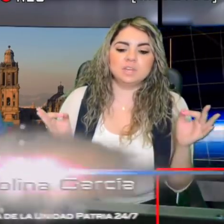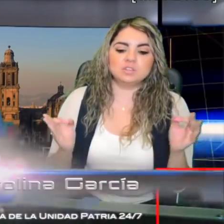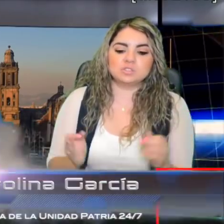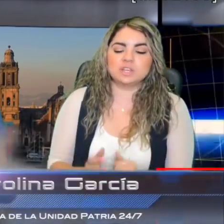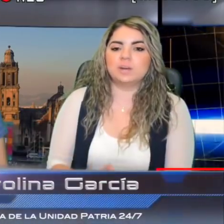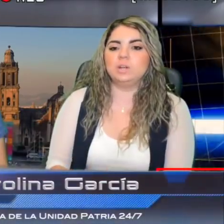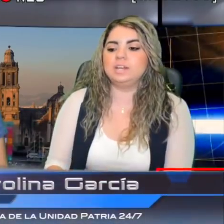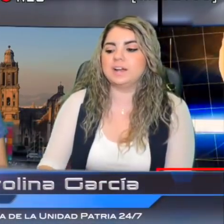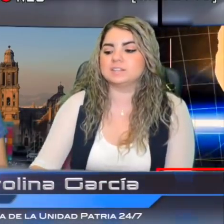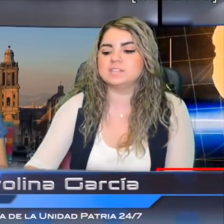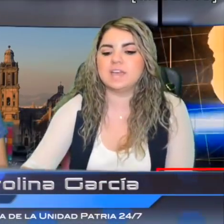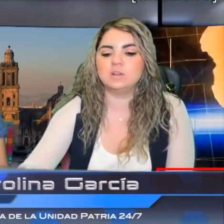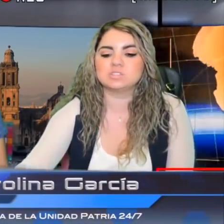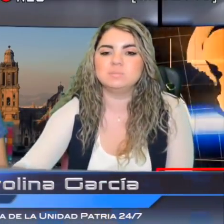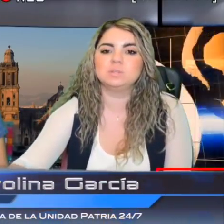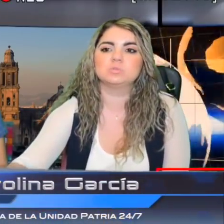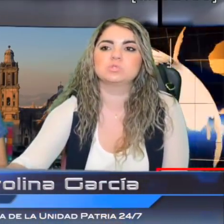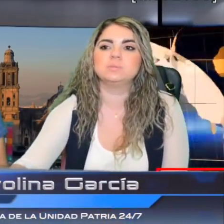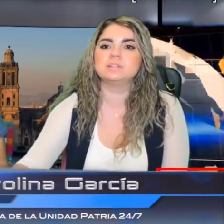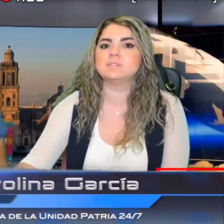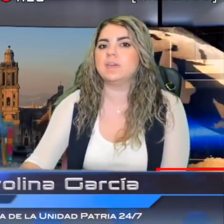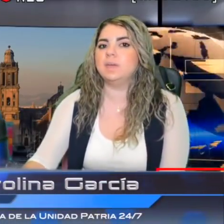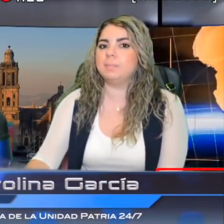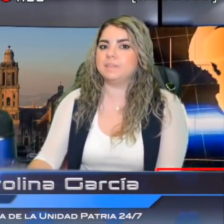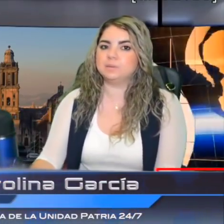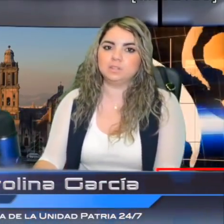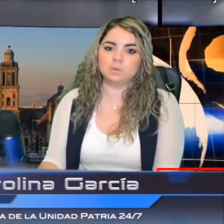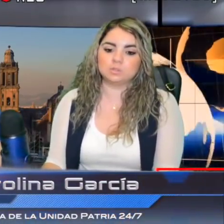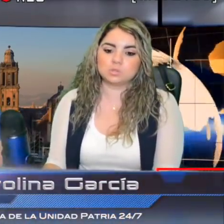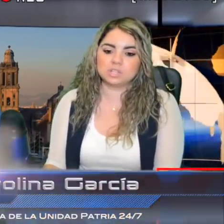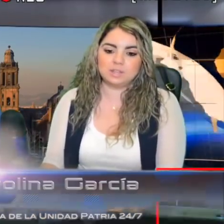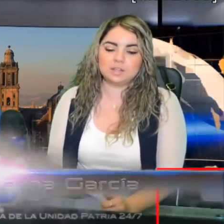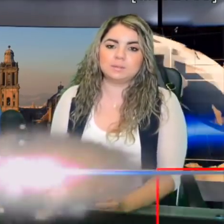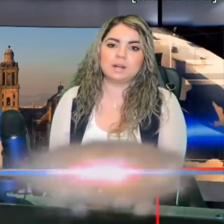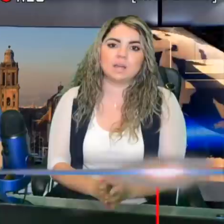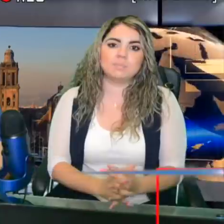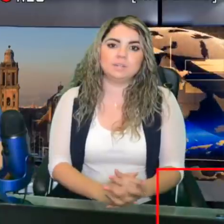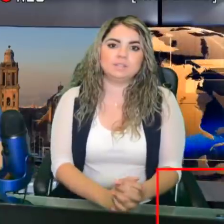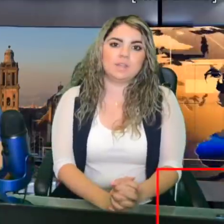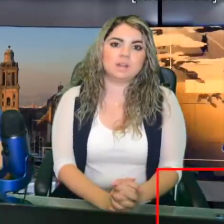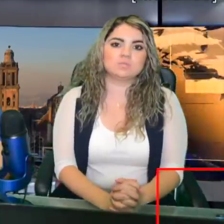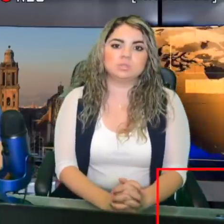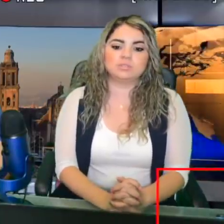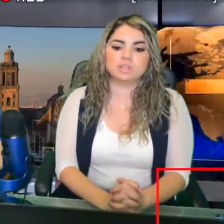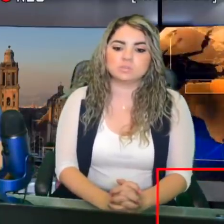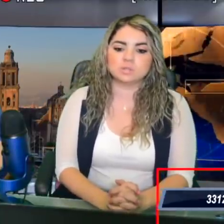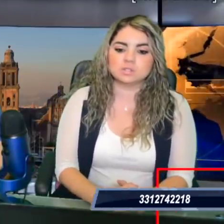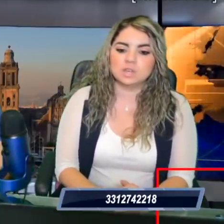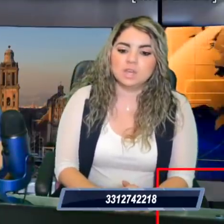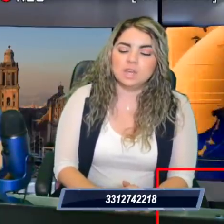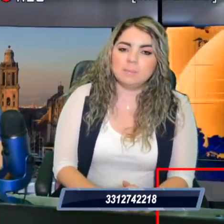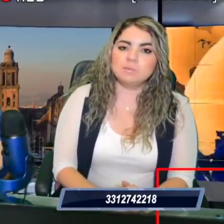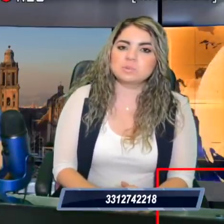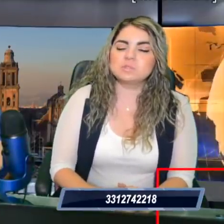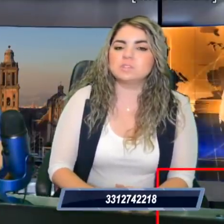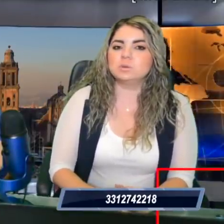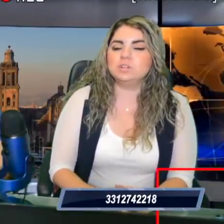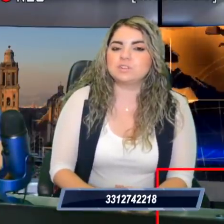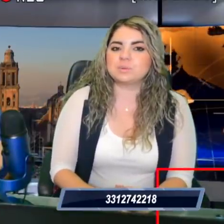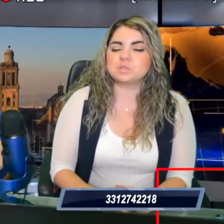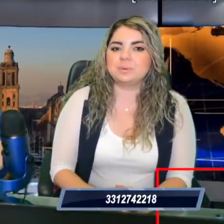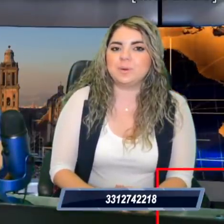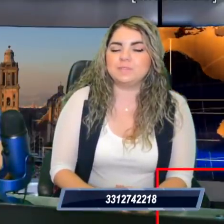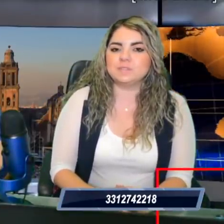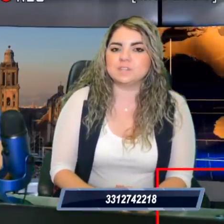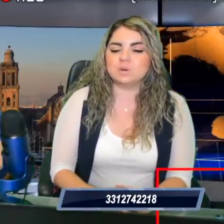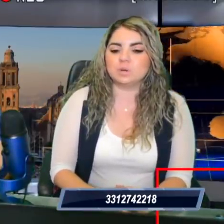¿Qué tal amigos? Yo soy Carolina García y los invito a suscribirse en Patria 24/7 y activar la campanita de las notificaciones. Vamos comenzando con la